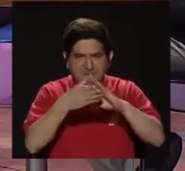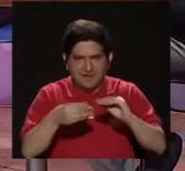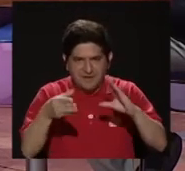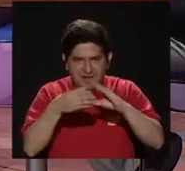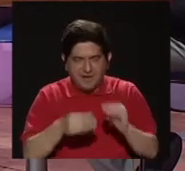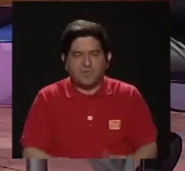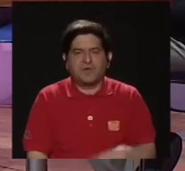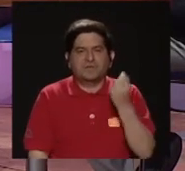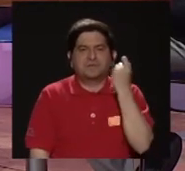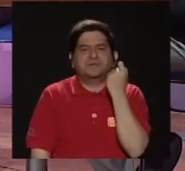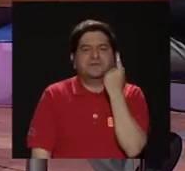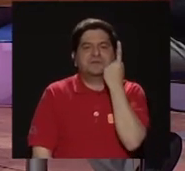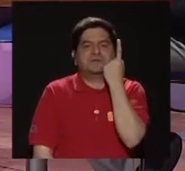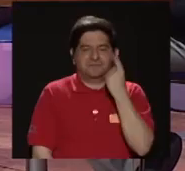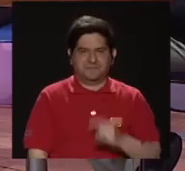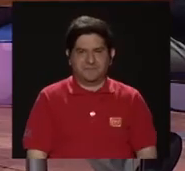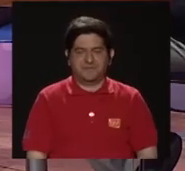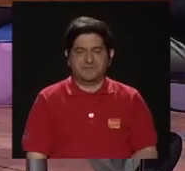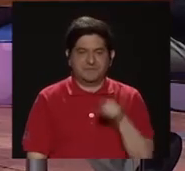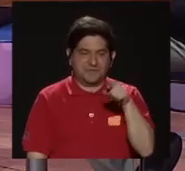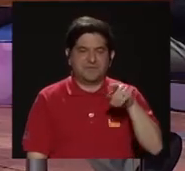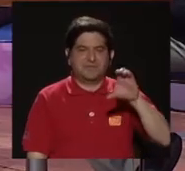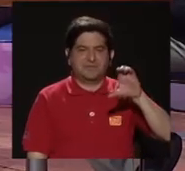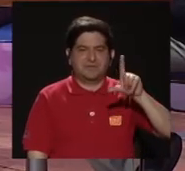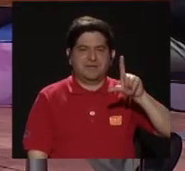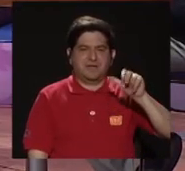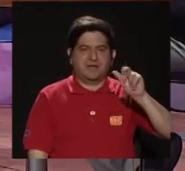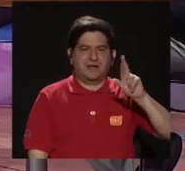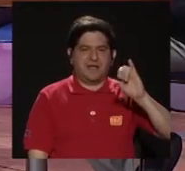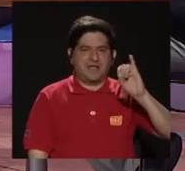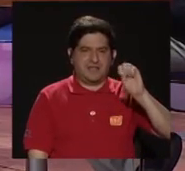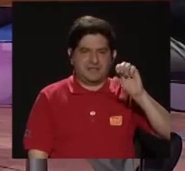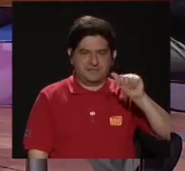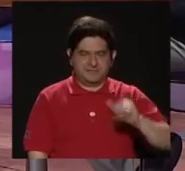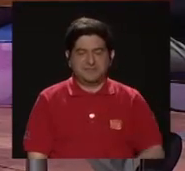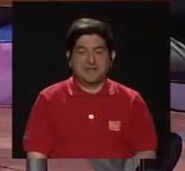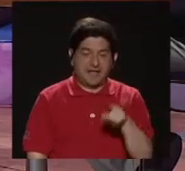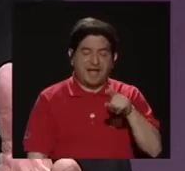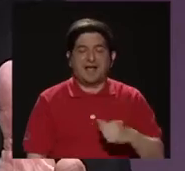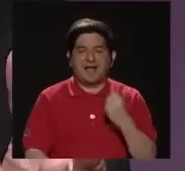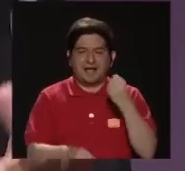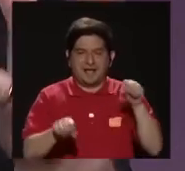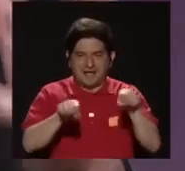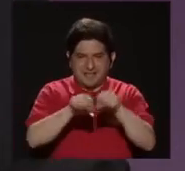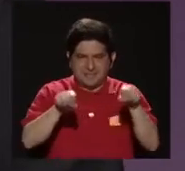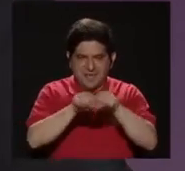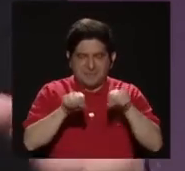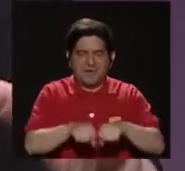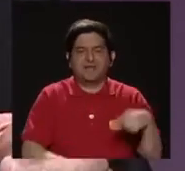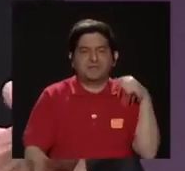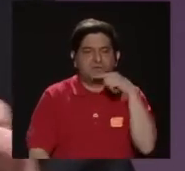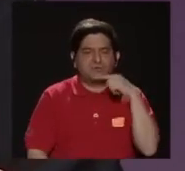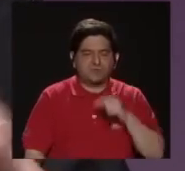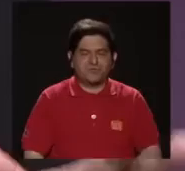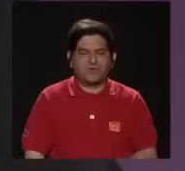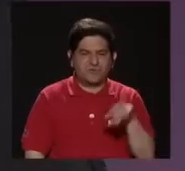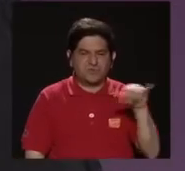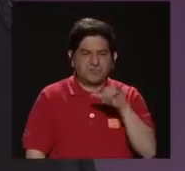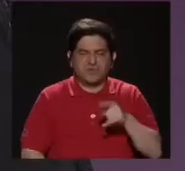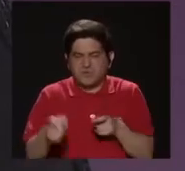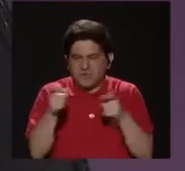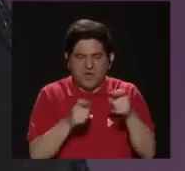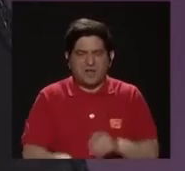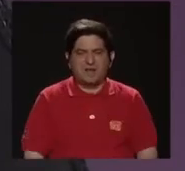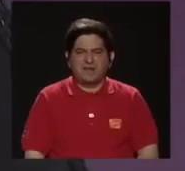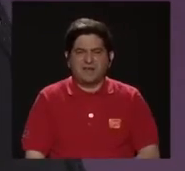a la interpretación de Clarisa de los zapatos rojos, que es la domesticación, ¿verdad? De que una mujer se pone esos zapatos y ya no puede